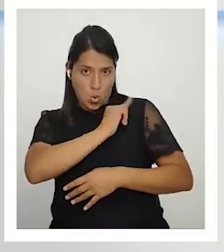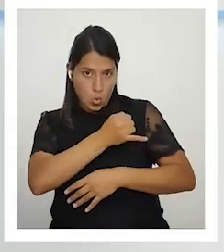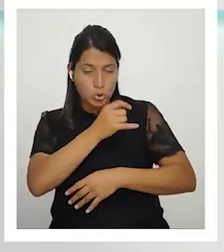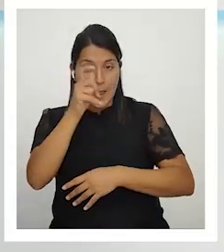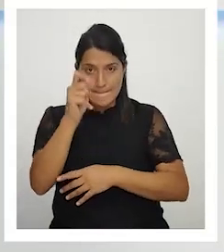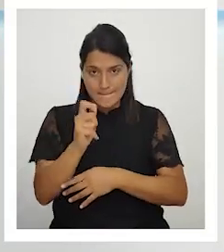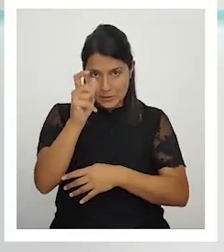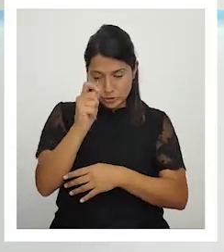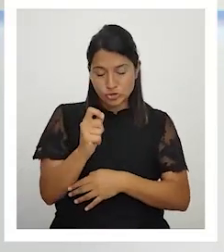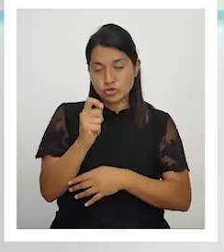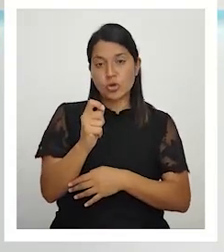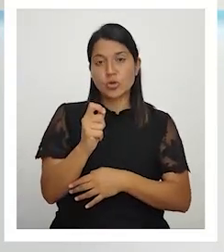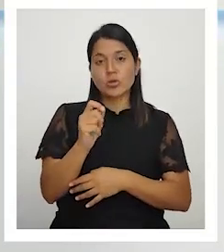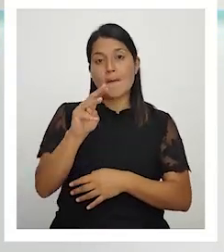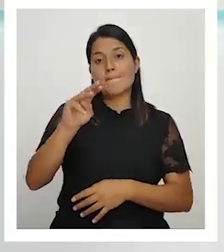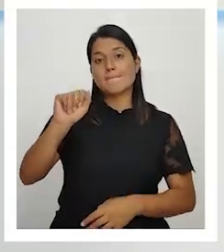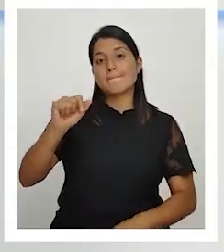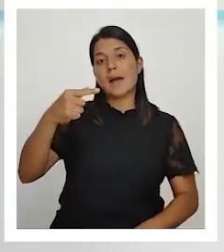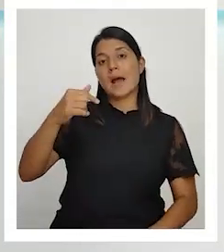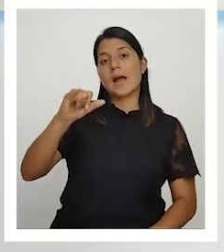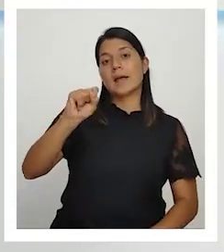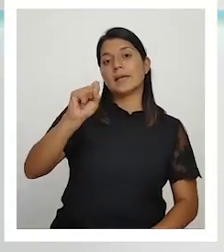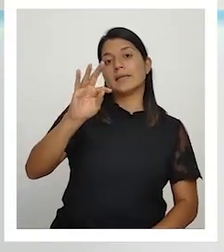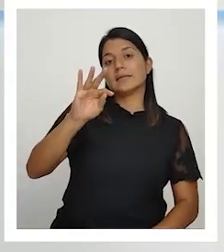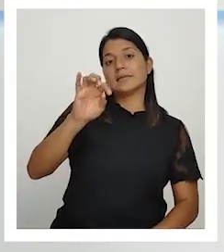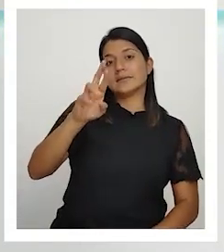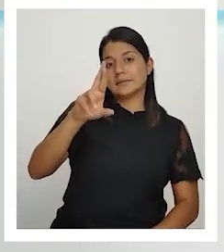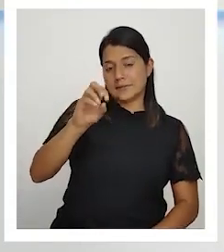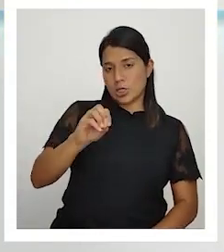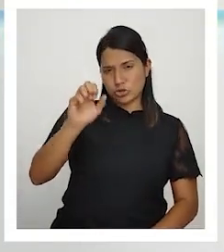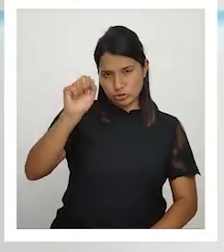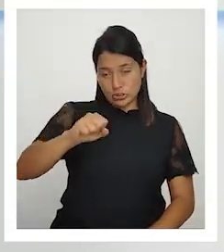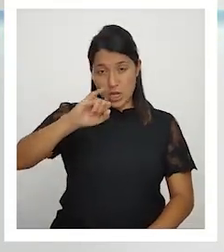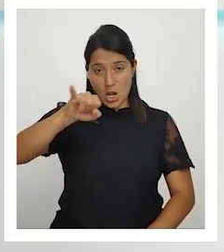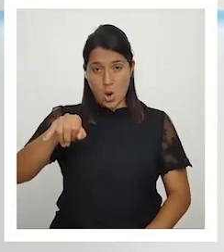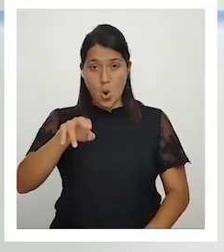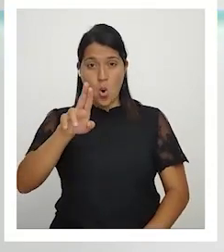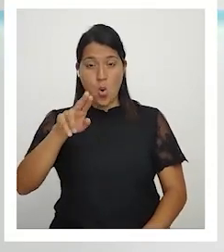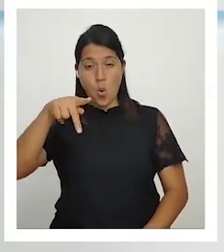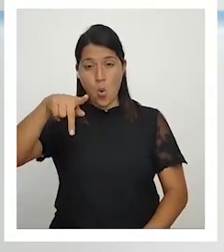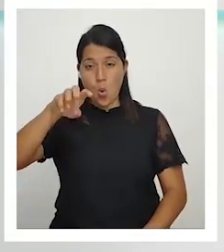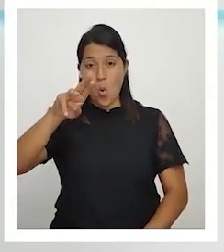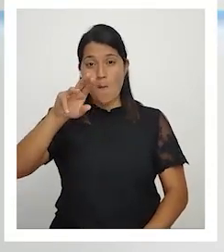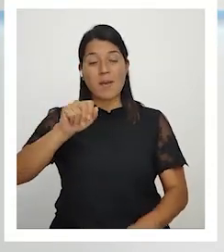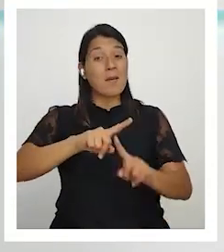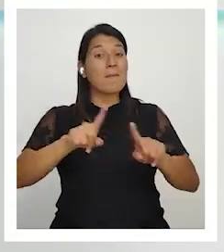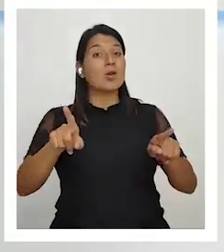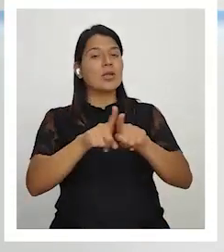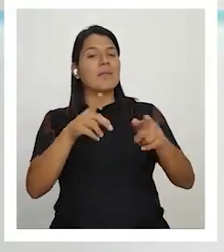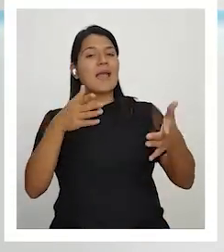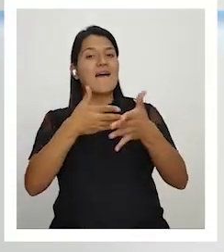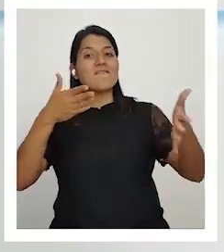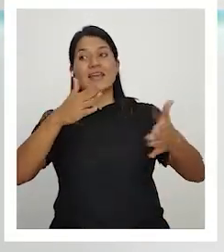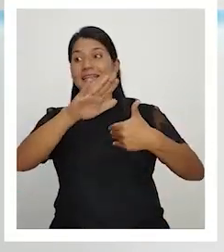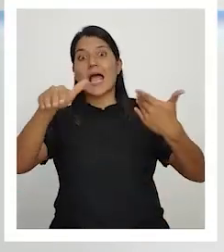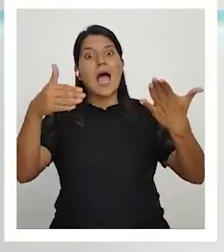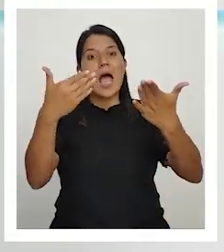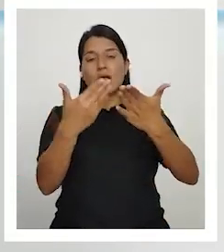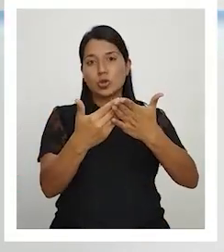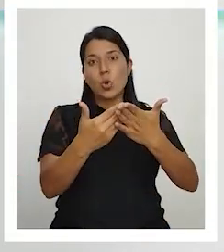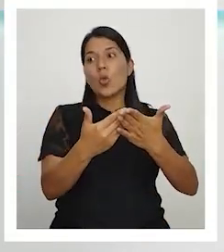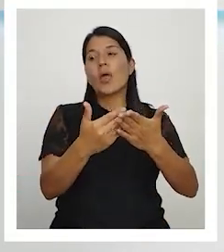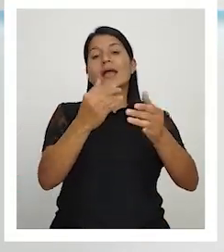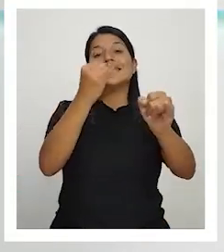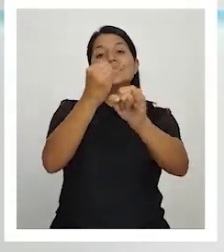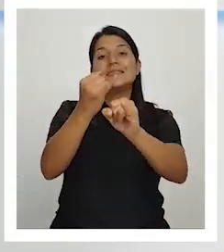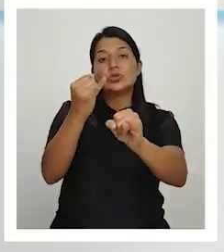pensiones de jubilaciones del magisterio, sino que está afectando a todas las operadoras de pensión. Porque lo que se establece